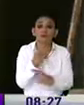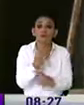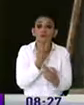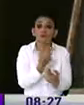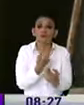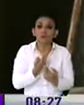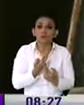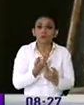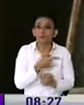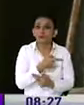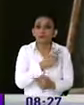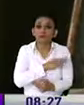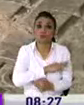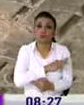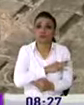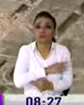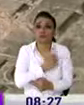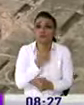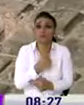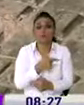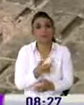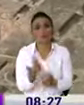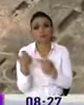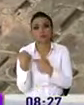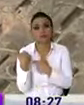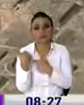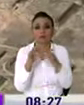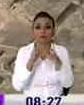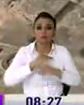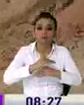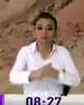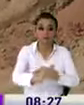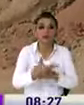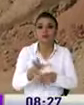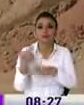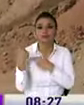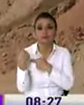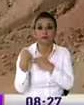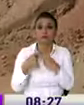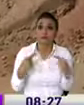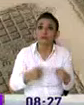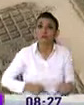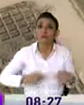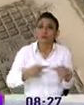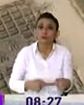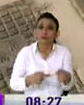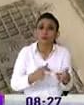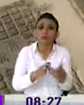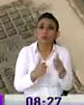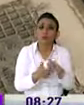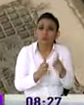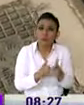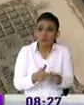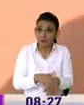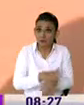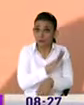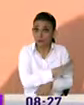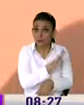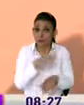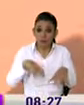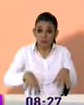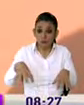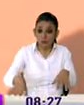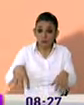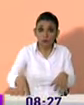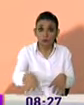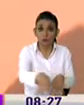del personal del cabildo es que no es su competencia la repavimentación, mientras a diario hay inconvenientes por este problema. En el